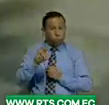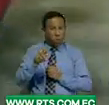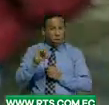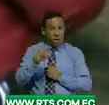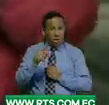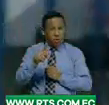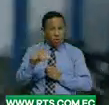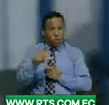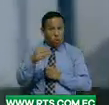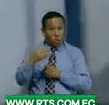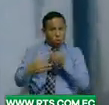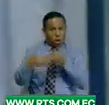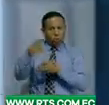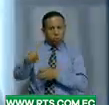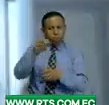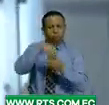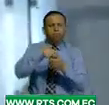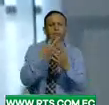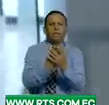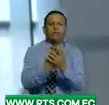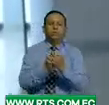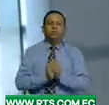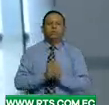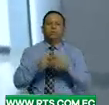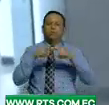procesado por el caso metástasis informó vale